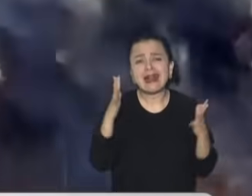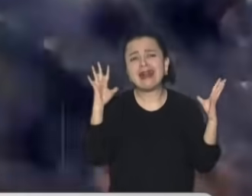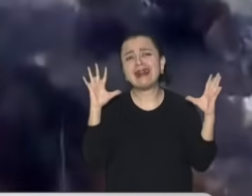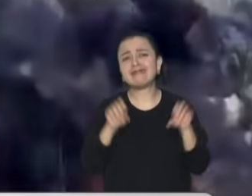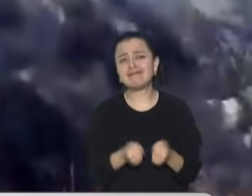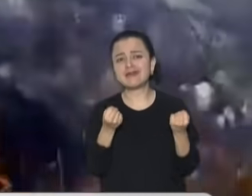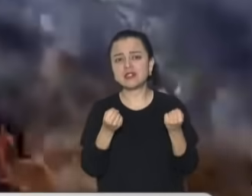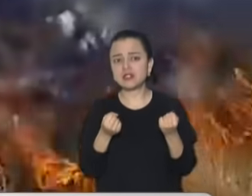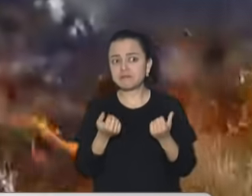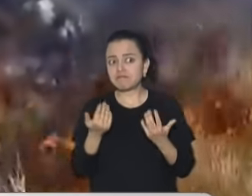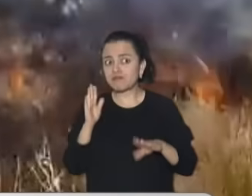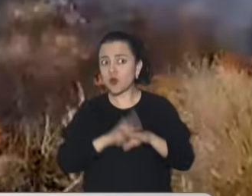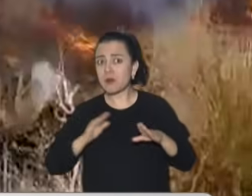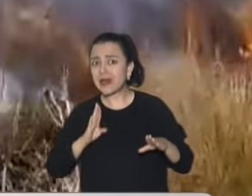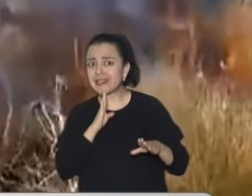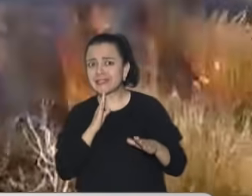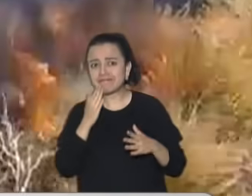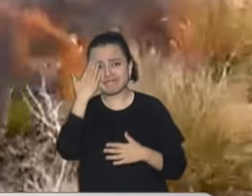del incendio.